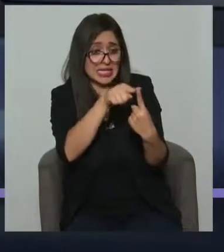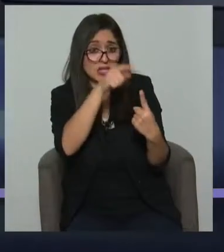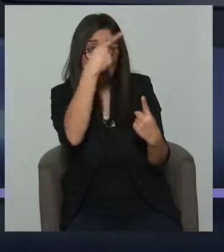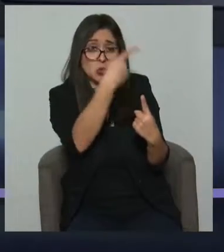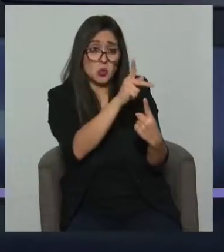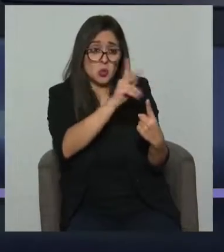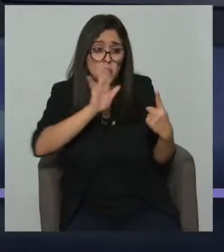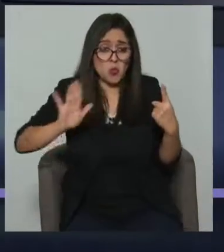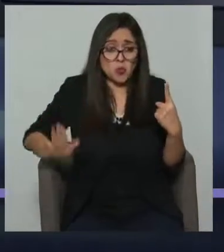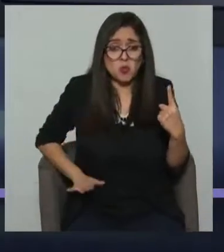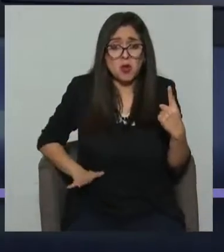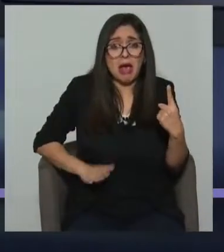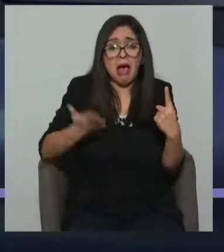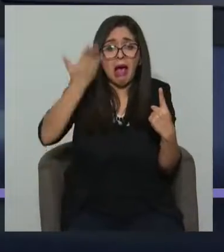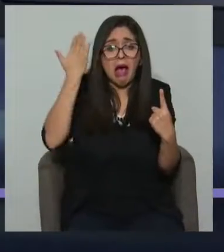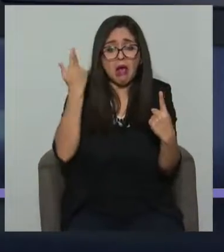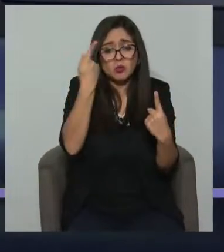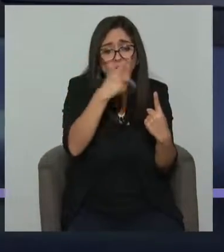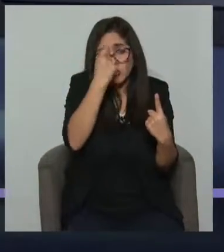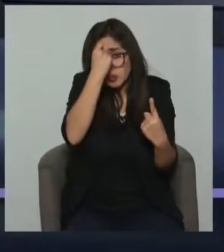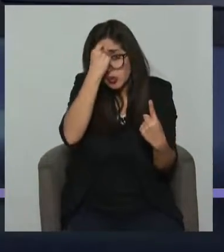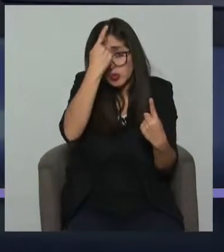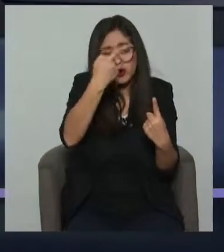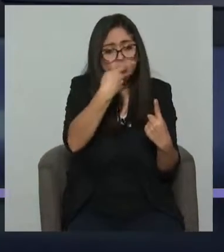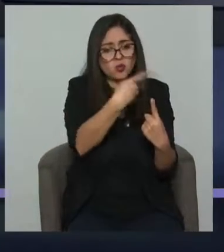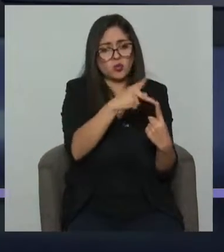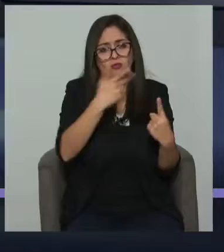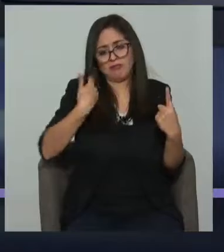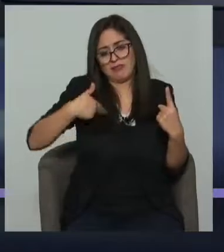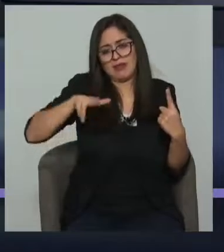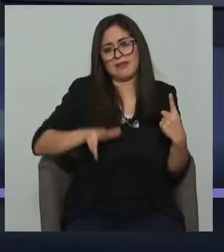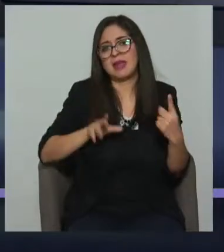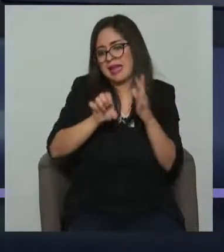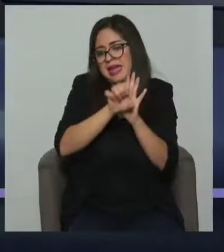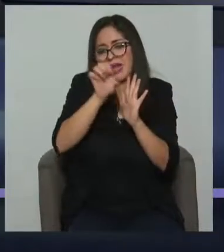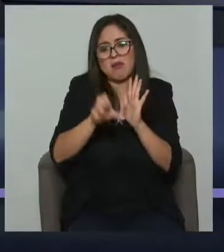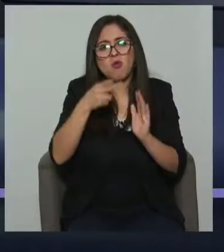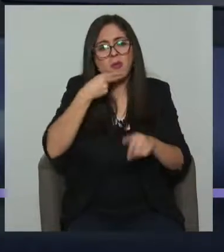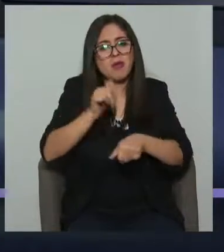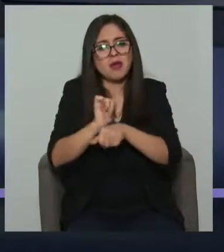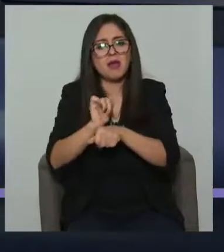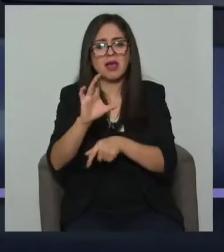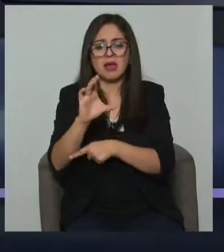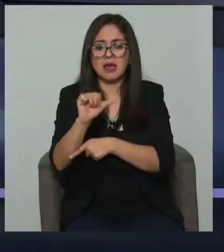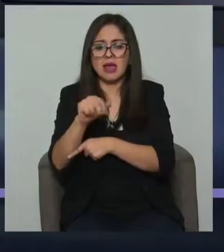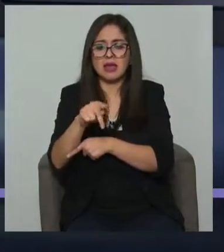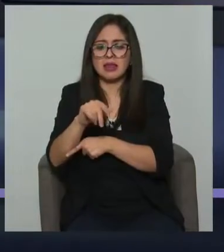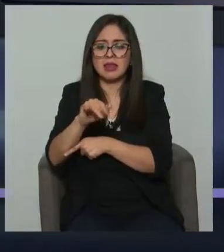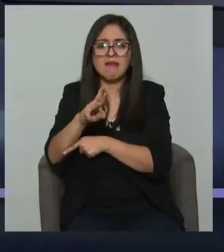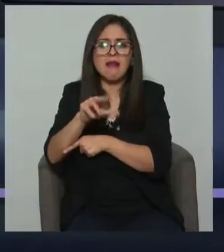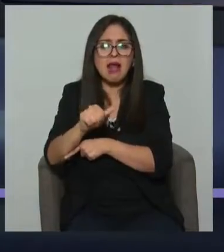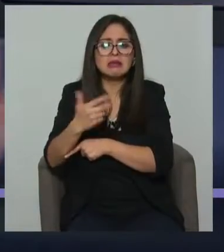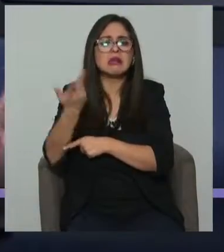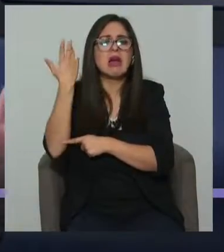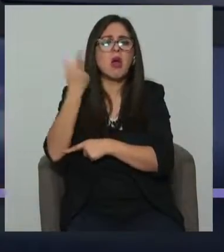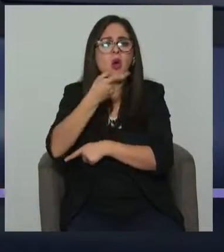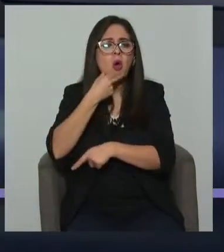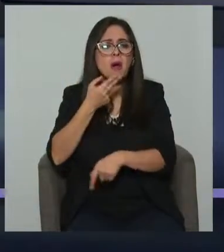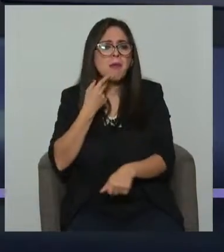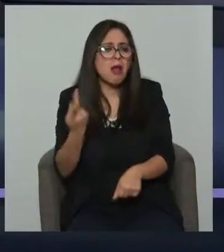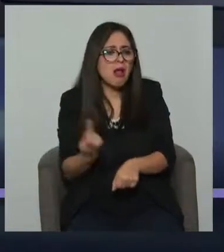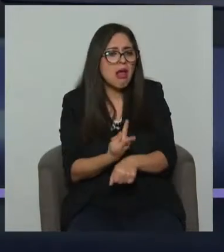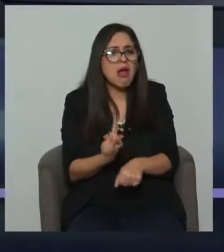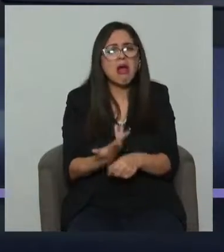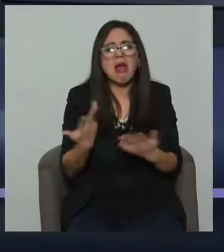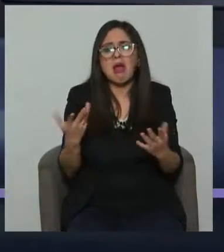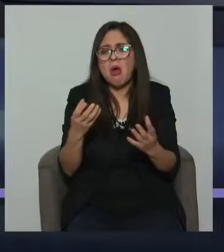su postura, desde un personaje, por ejemplo, Cantinflas, un personaje que era un peladillo, un hombre de la calle, un